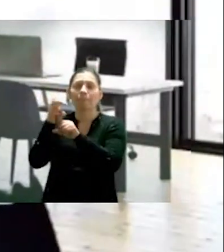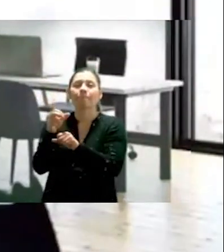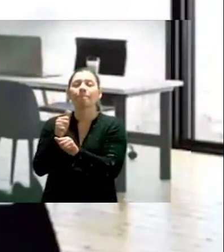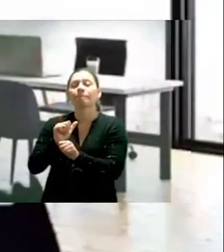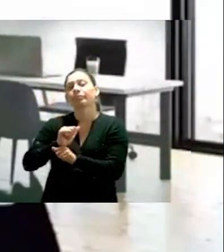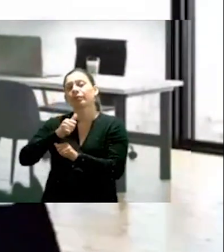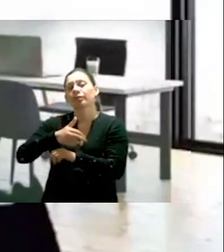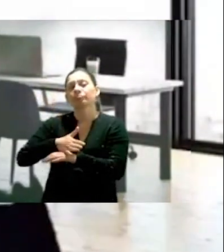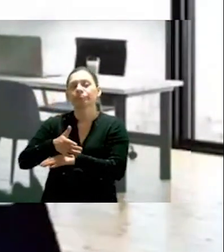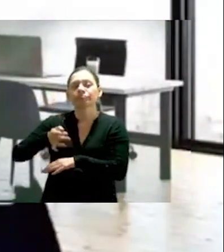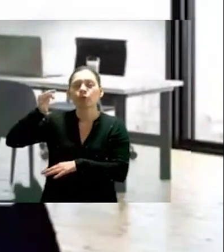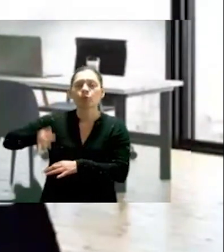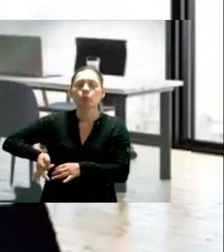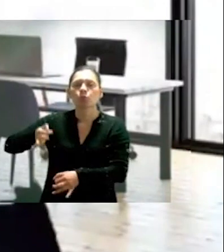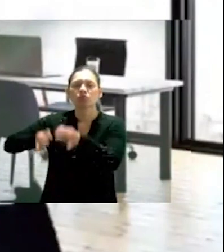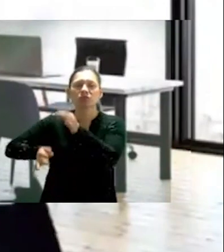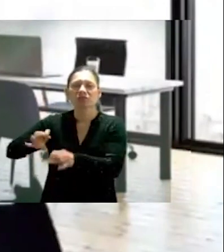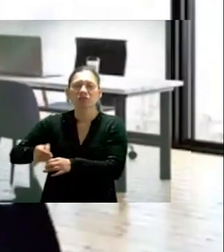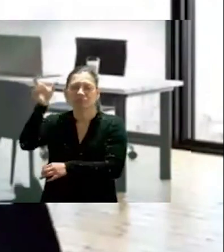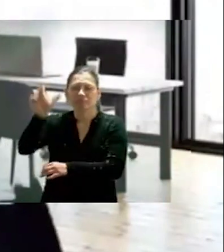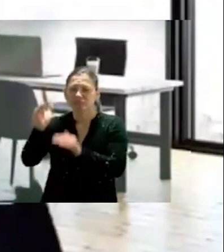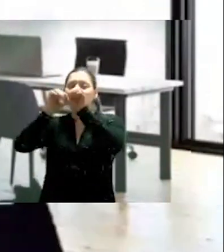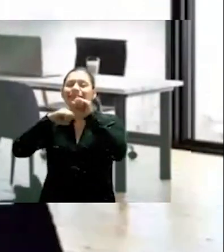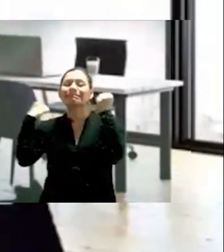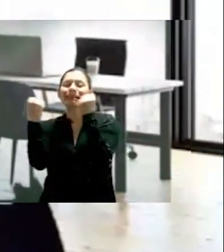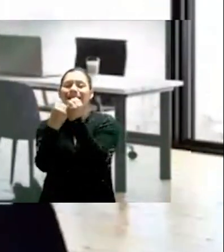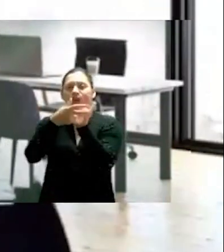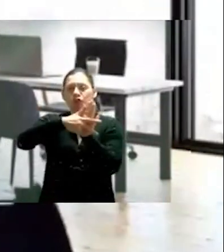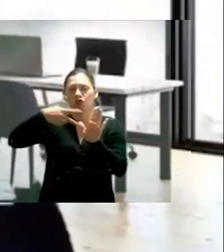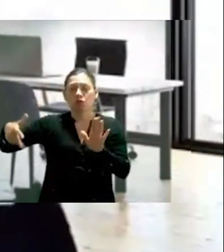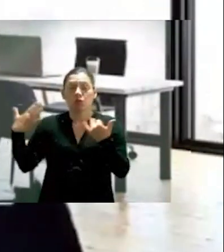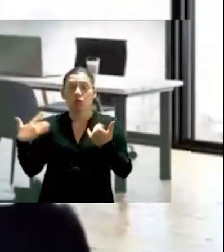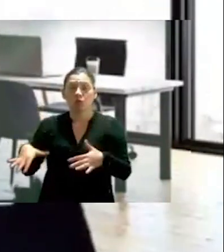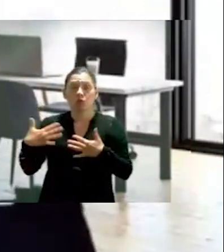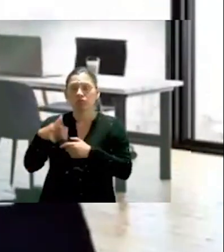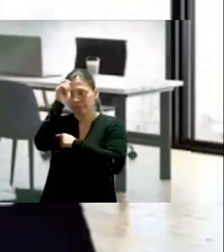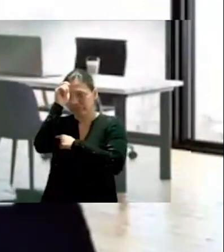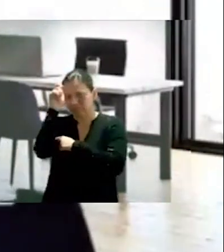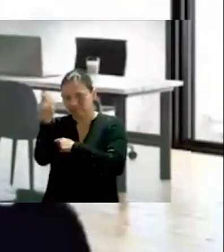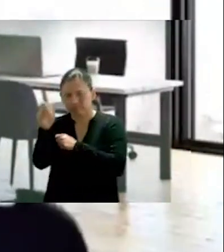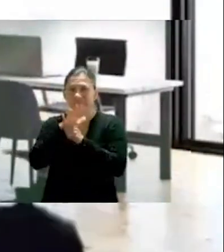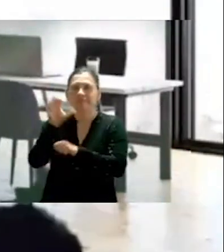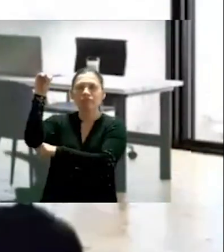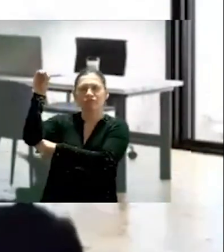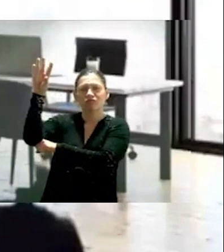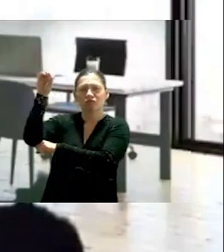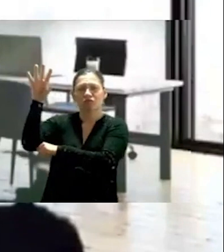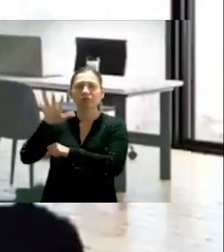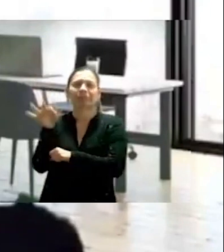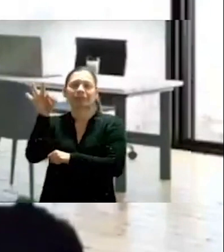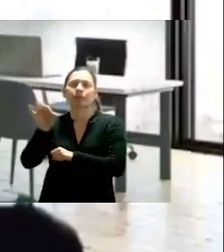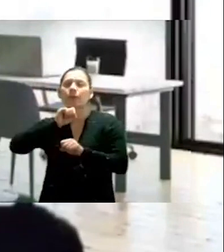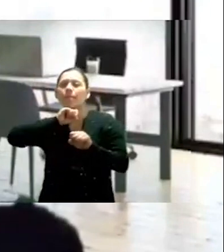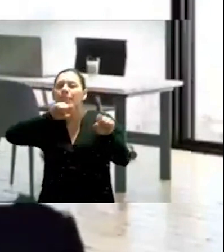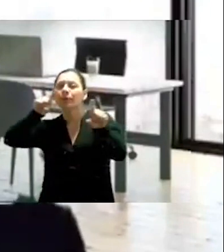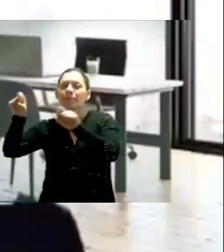me correspondió el honor de ser el moderador en esta conferencia y, como siempre, haré las preguntas a la expositora que ustedes a bien